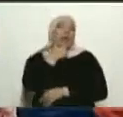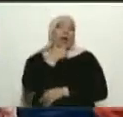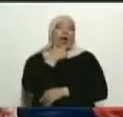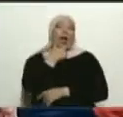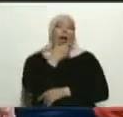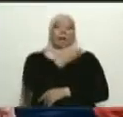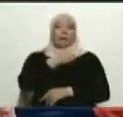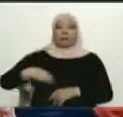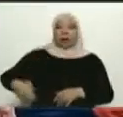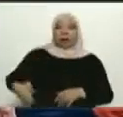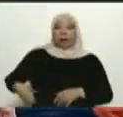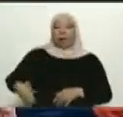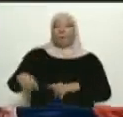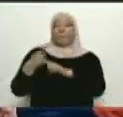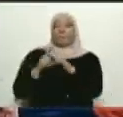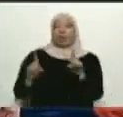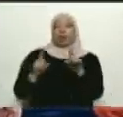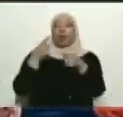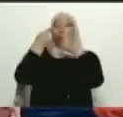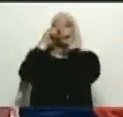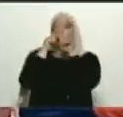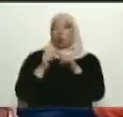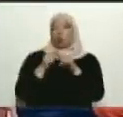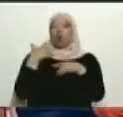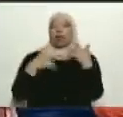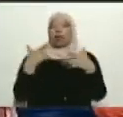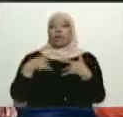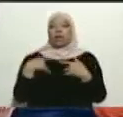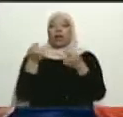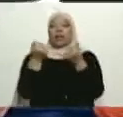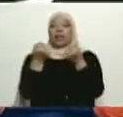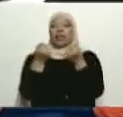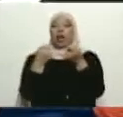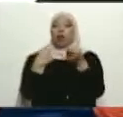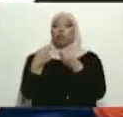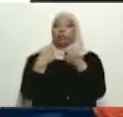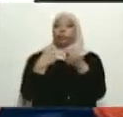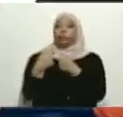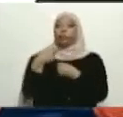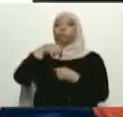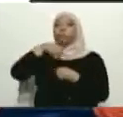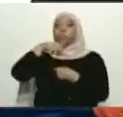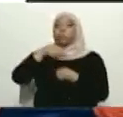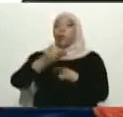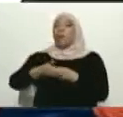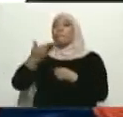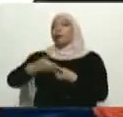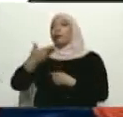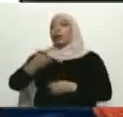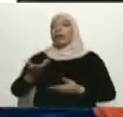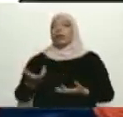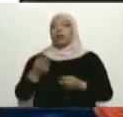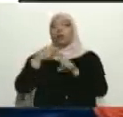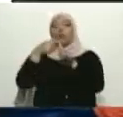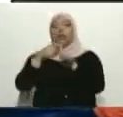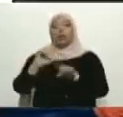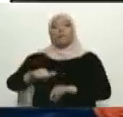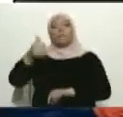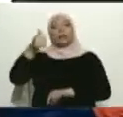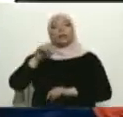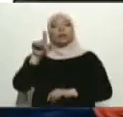dar un número vinculado justamente a la actividad económica que es realmente muy pero muy positivo